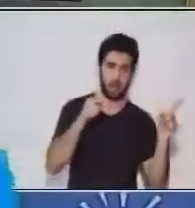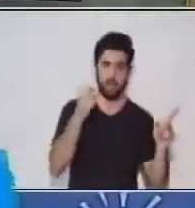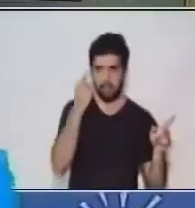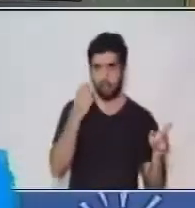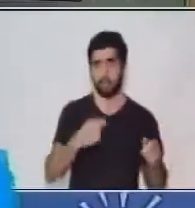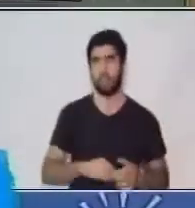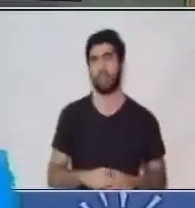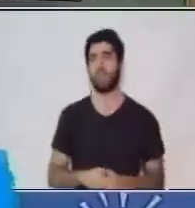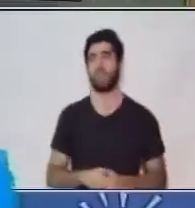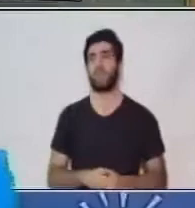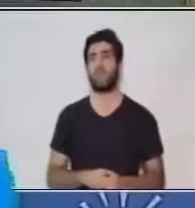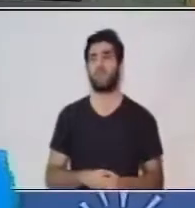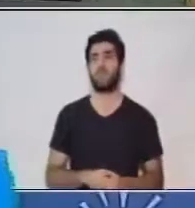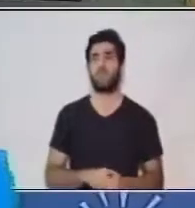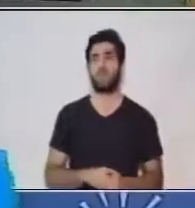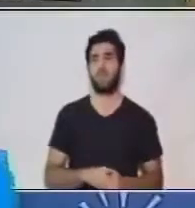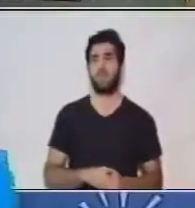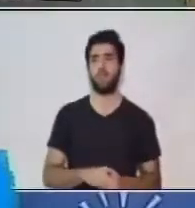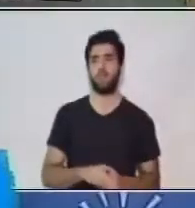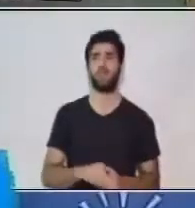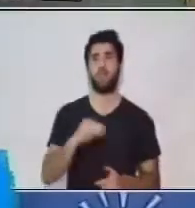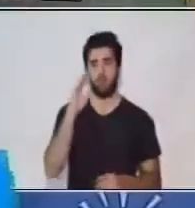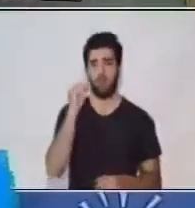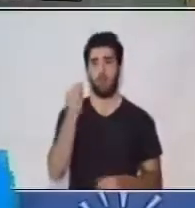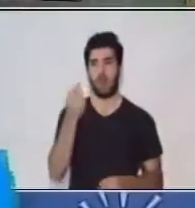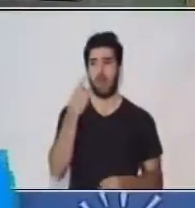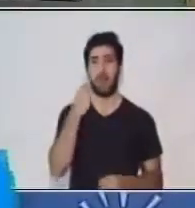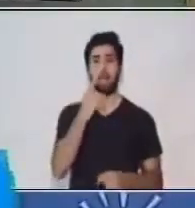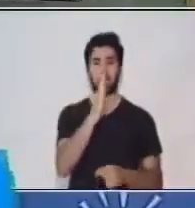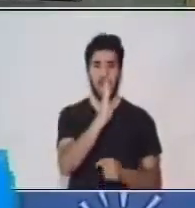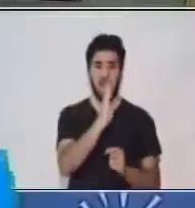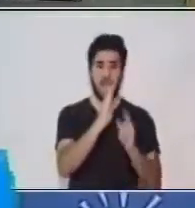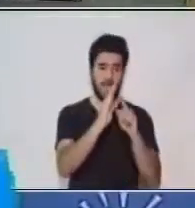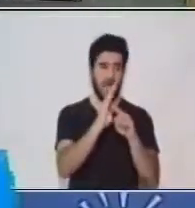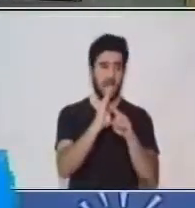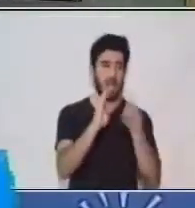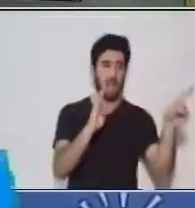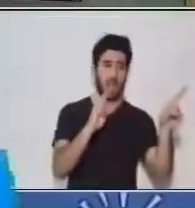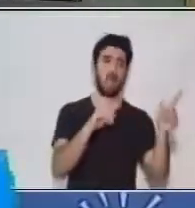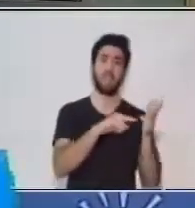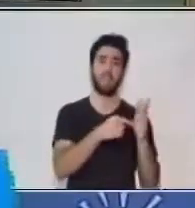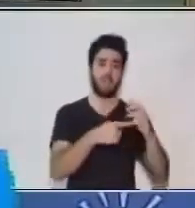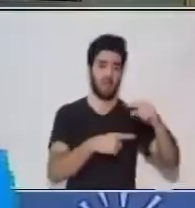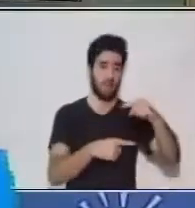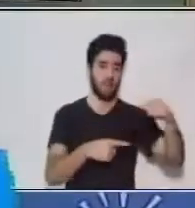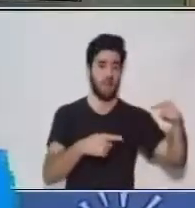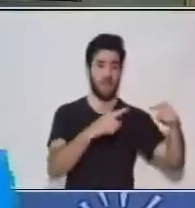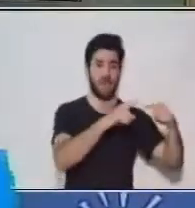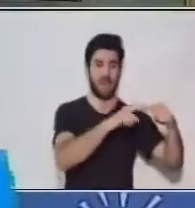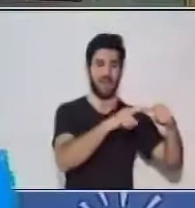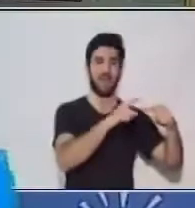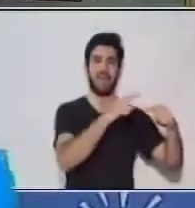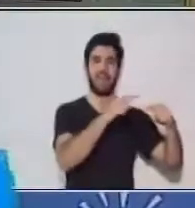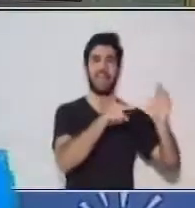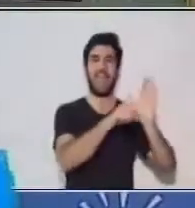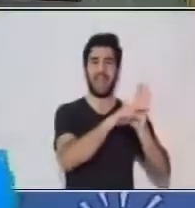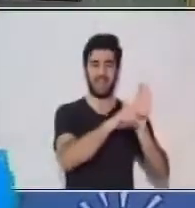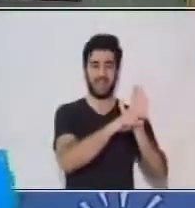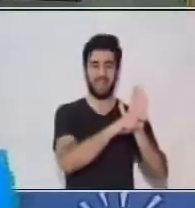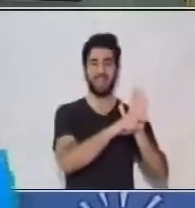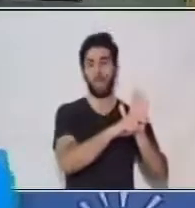ir menos. ¿Por qué? Porque mi componente en X se está